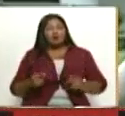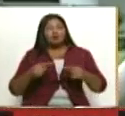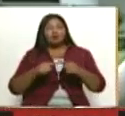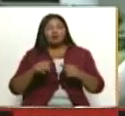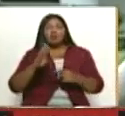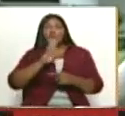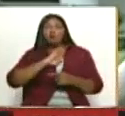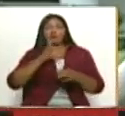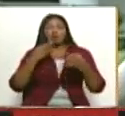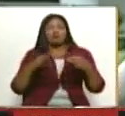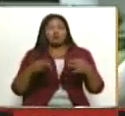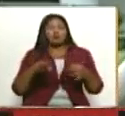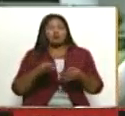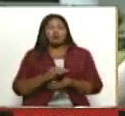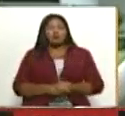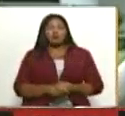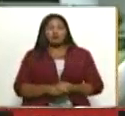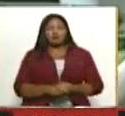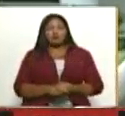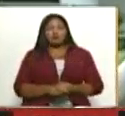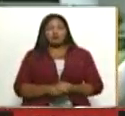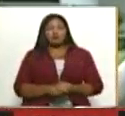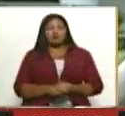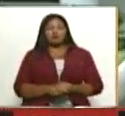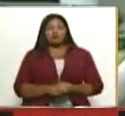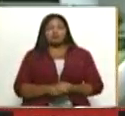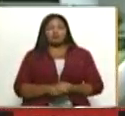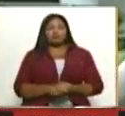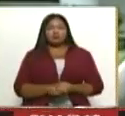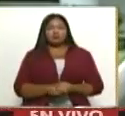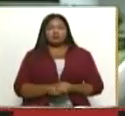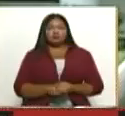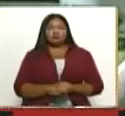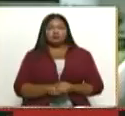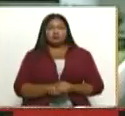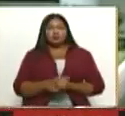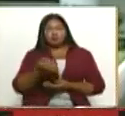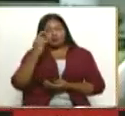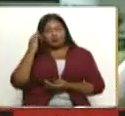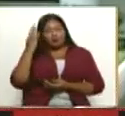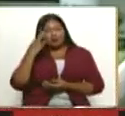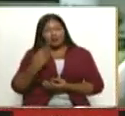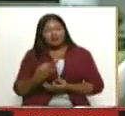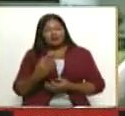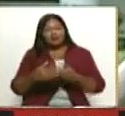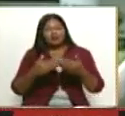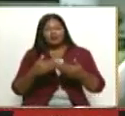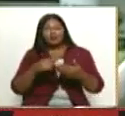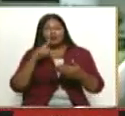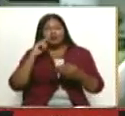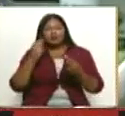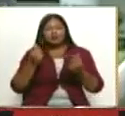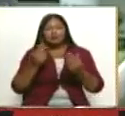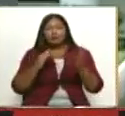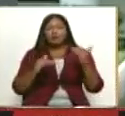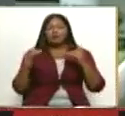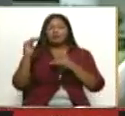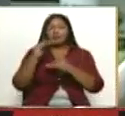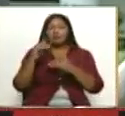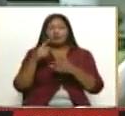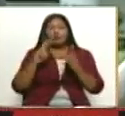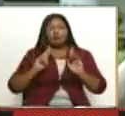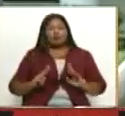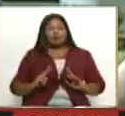propia naturaleza victimizada por la ambición, la ignorancia o la creencia de que el dinero está por encima de la